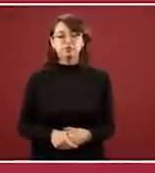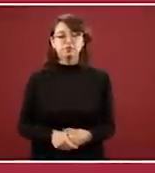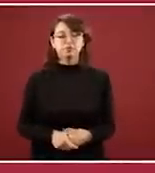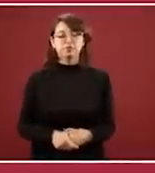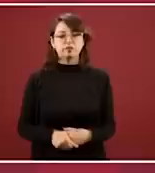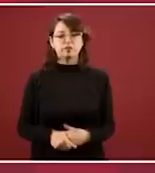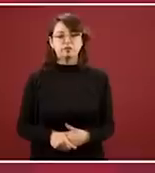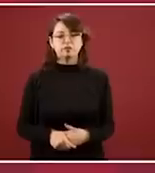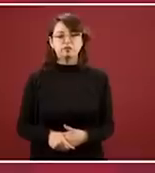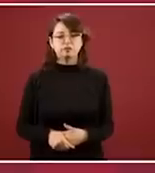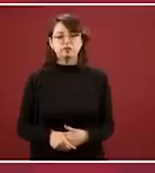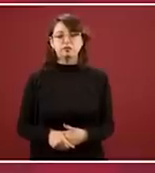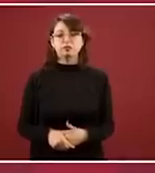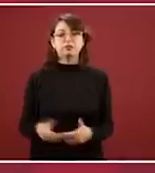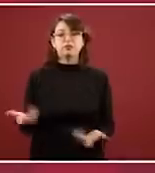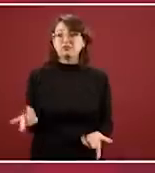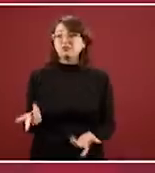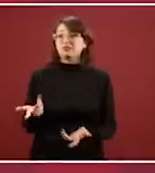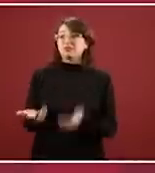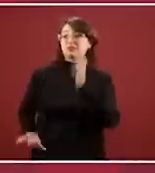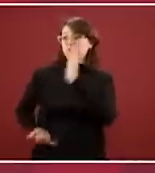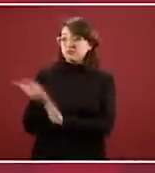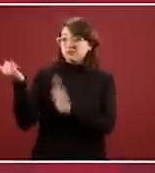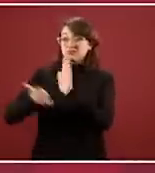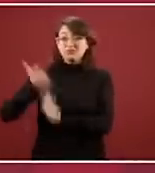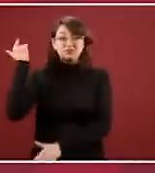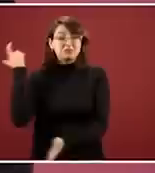que cobraron carísimas.